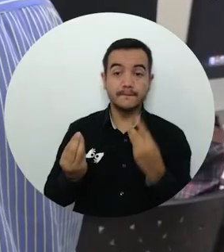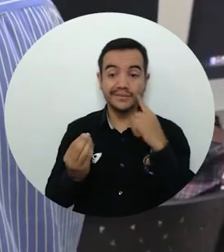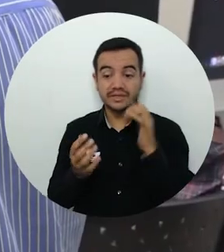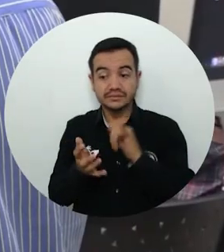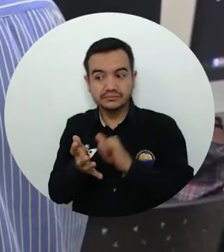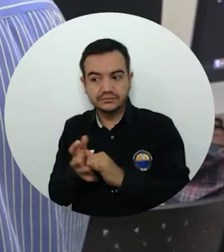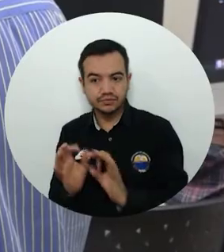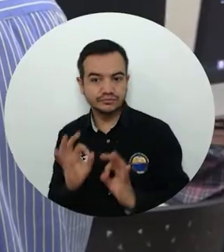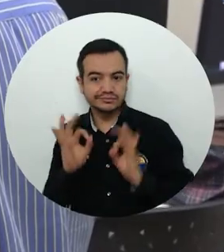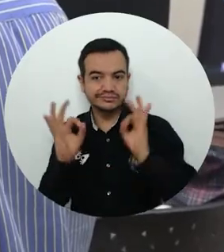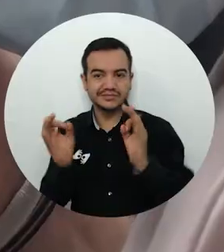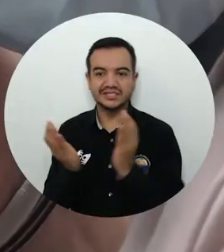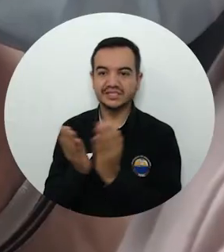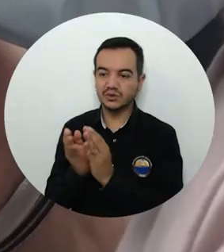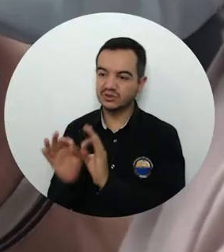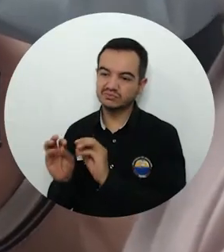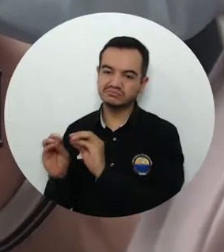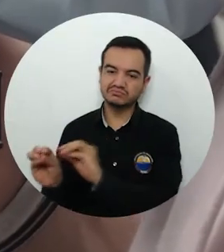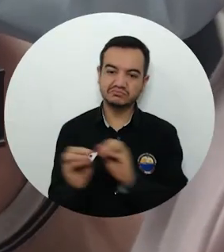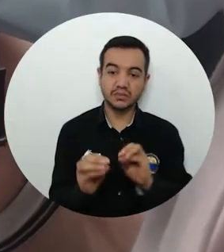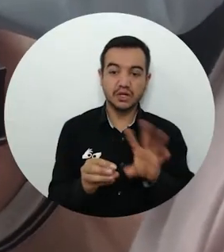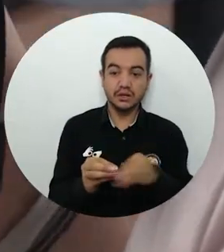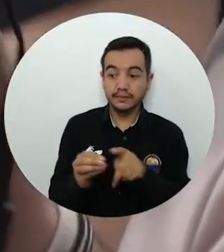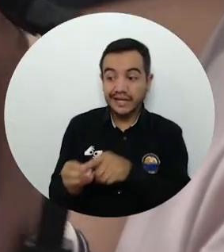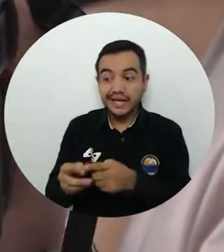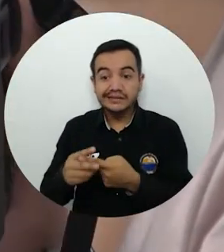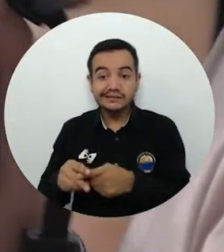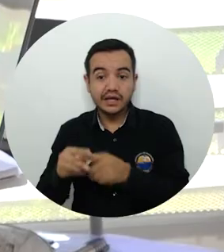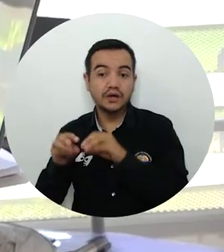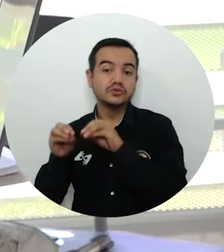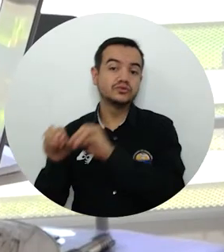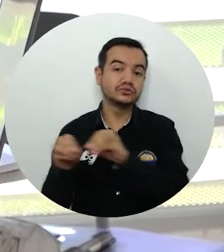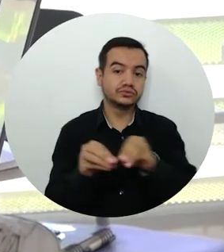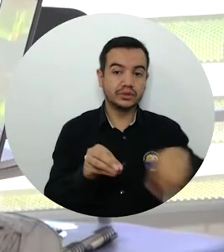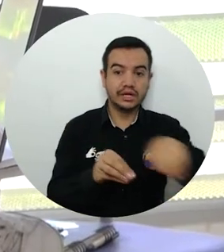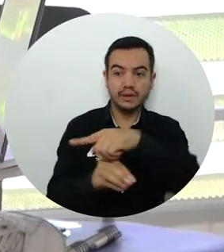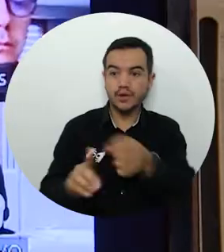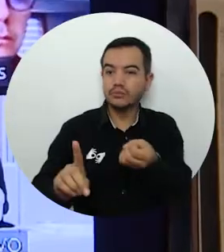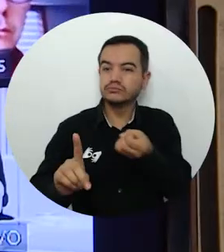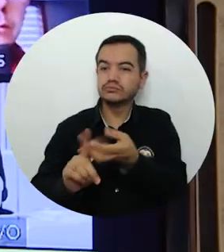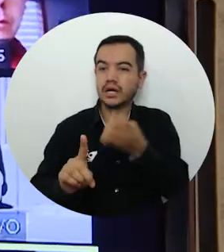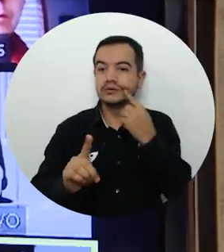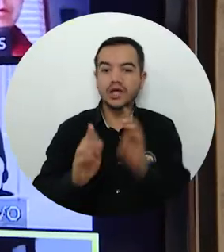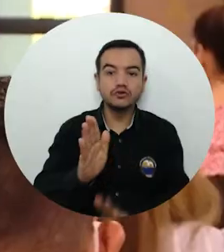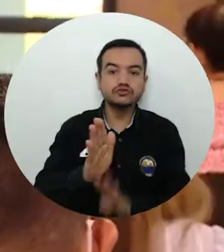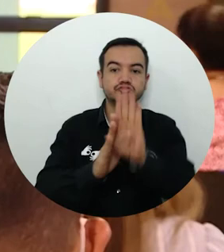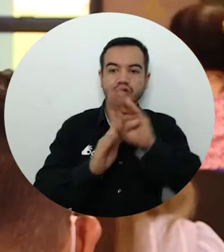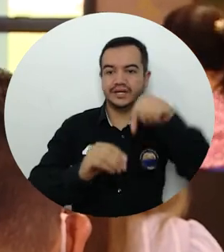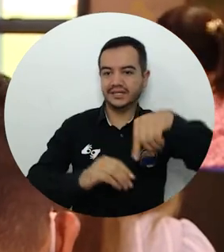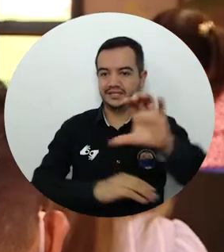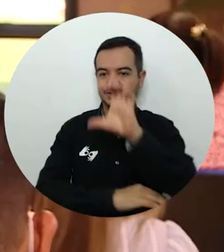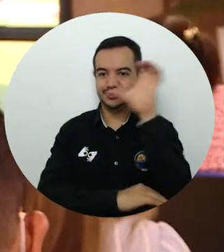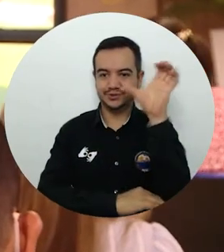la educación y por supuesto estos programas de formación tengan un mayor impacto en la productividad del país.